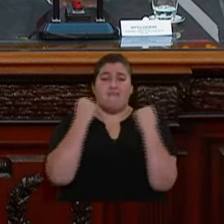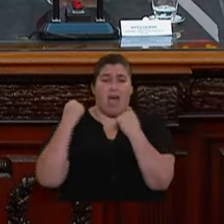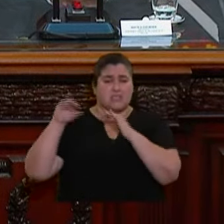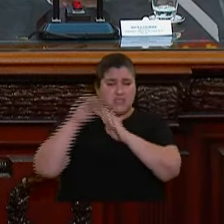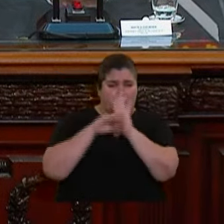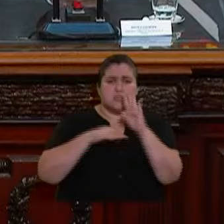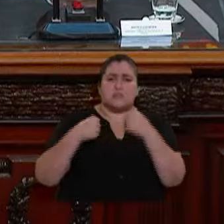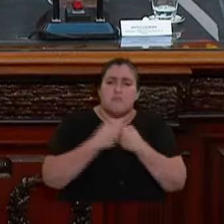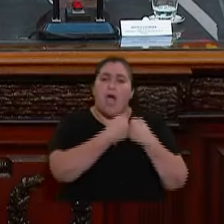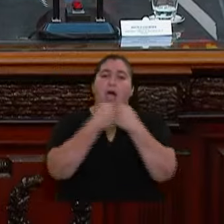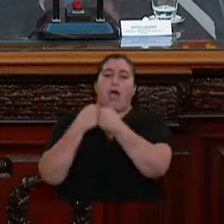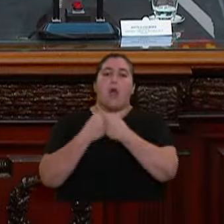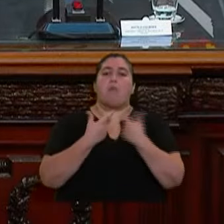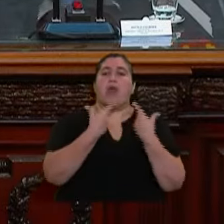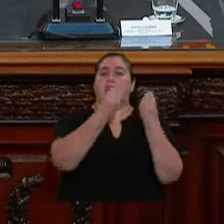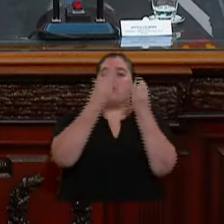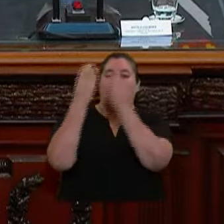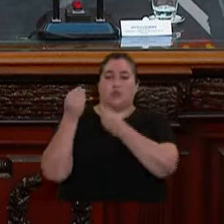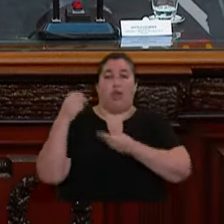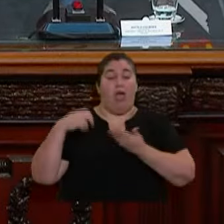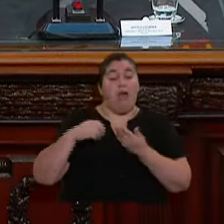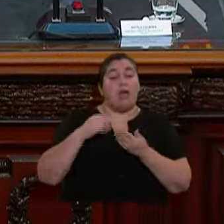provincias.